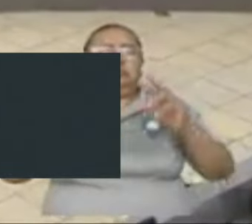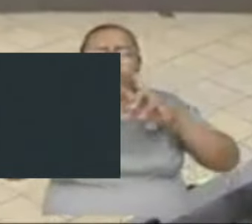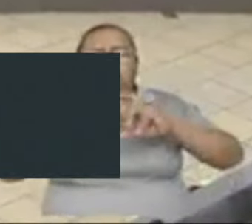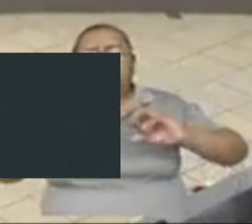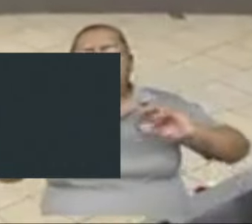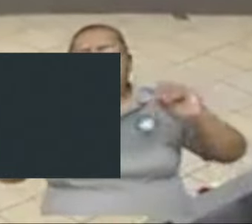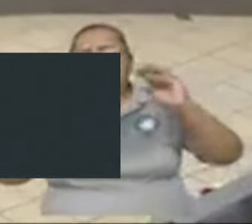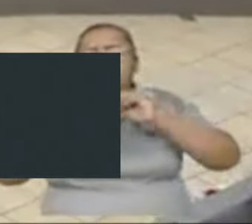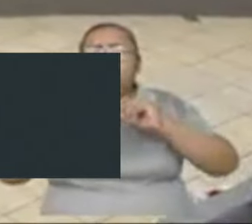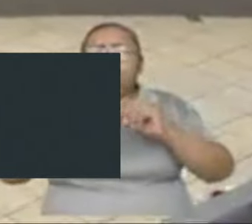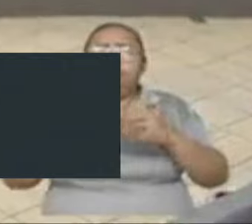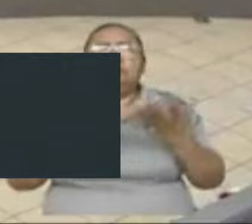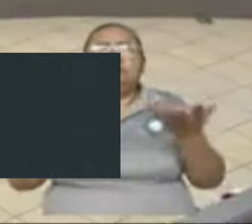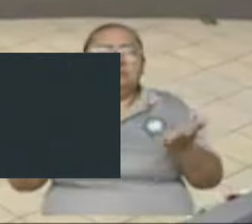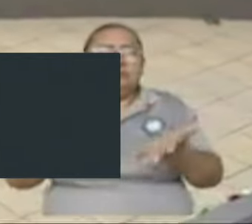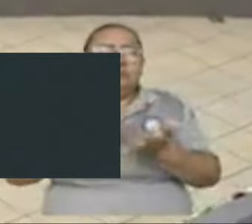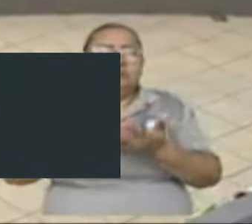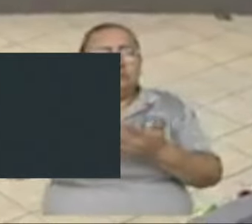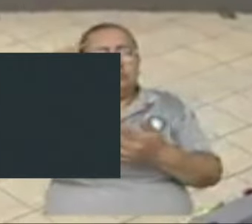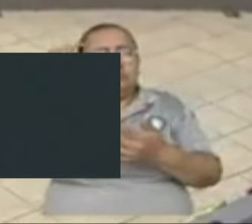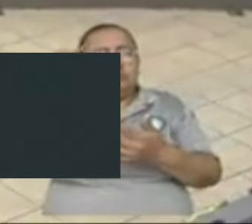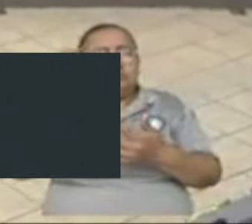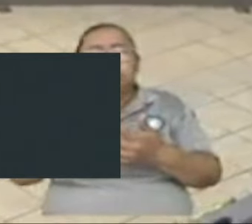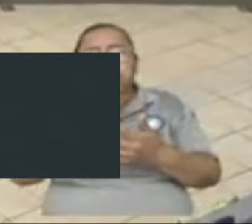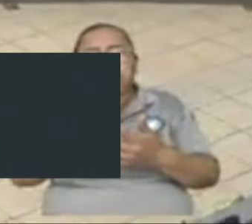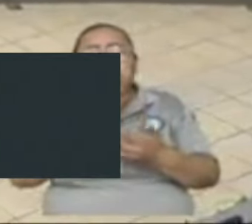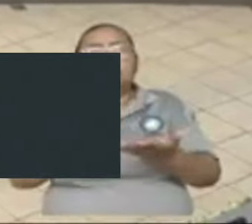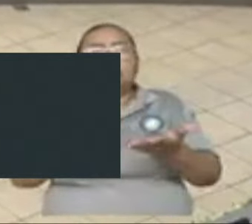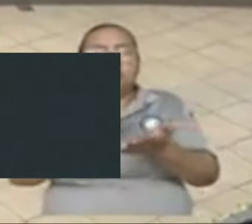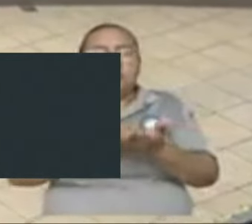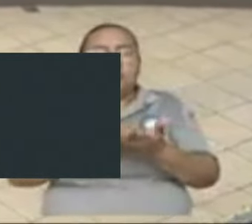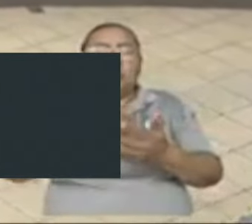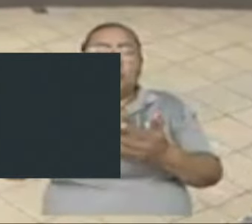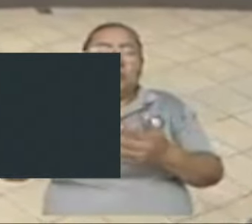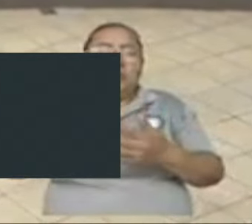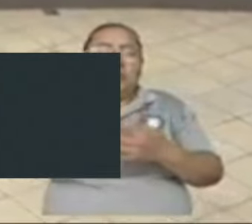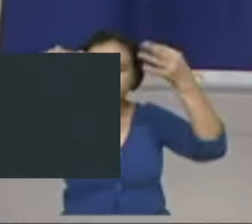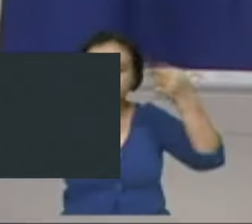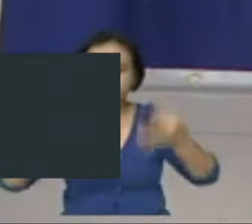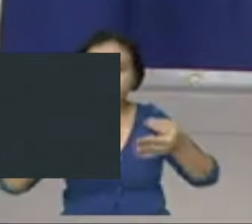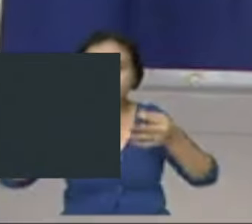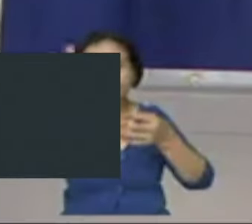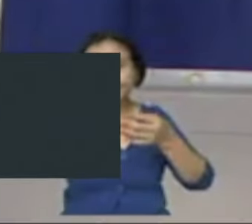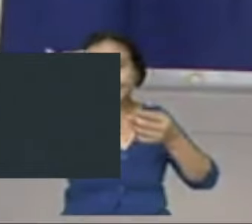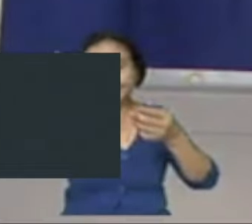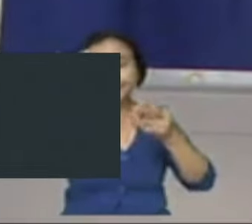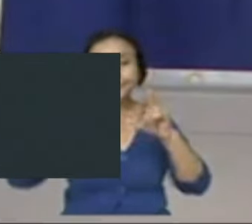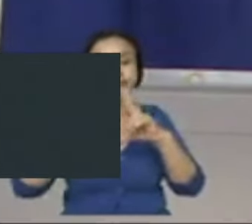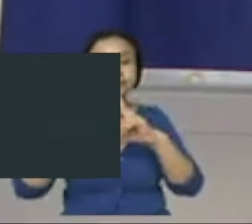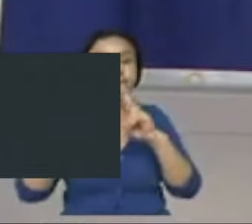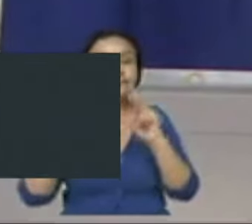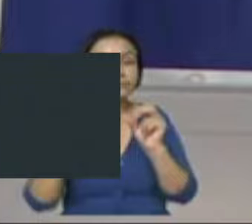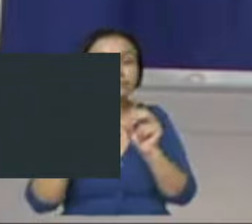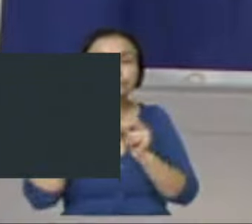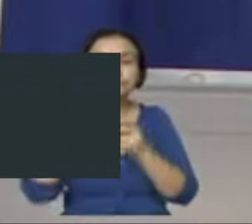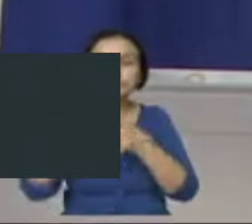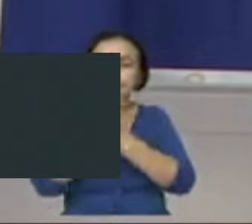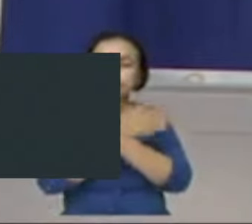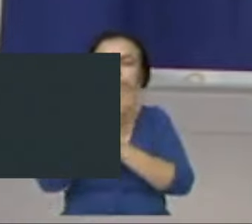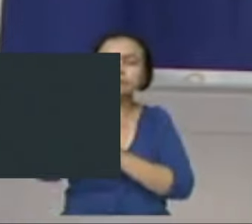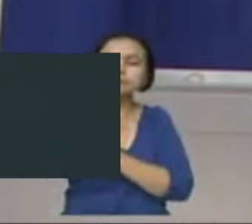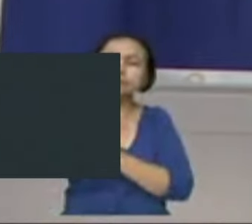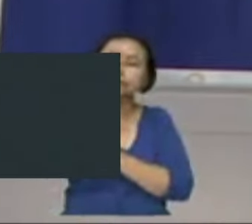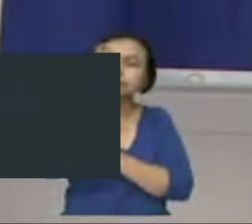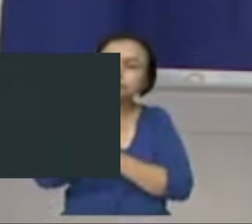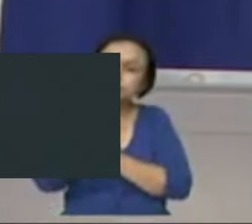y supera los 194 millones de yuanes. El gobierno de la República de Nicaragua gestionó la